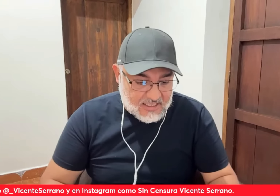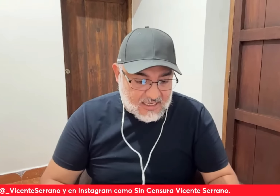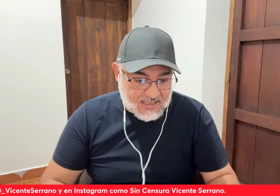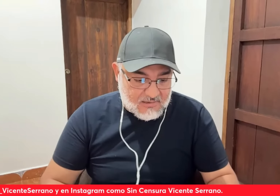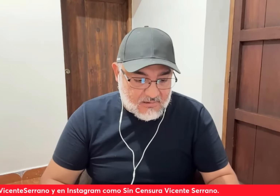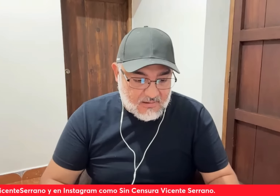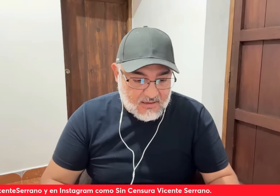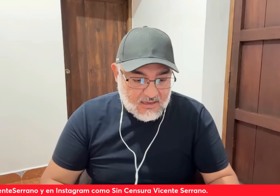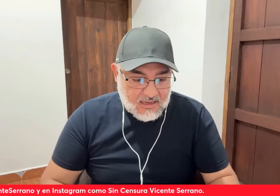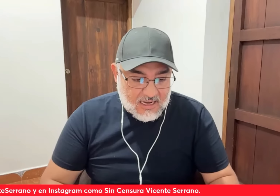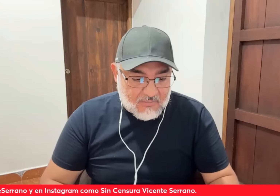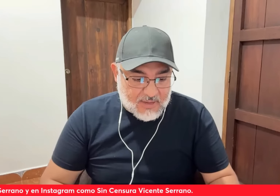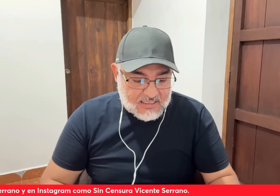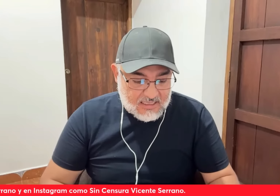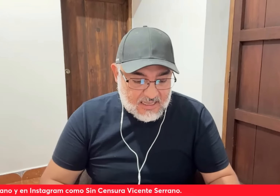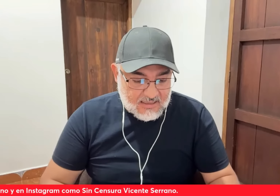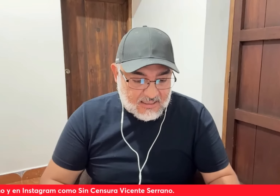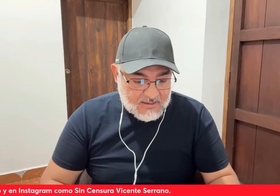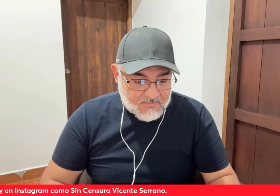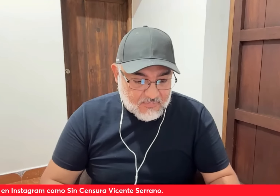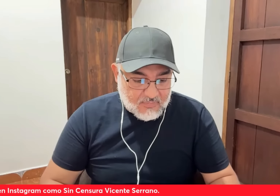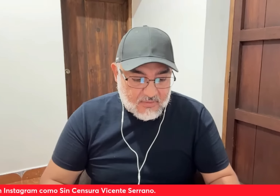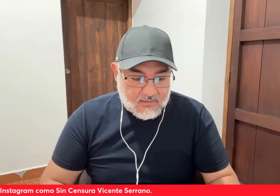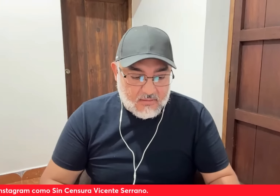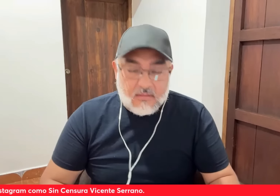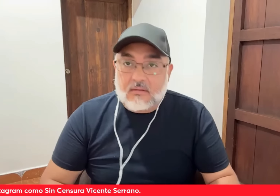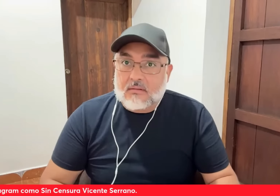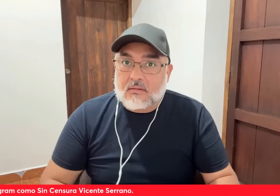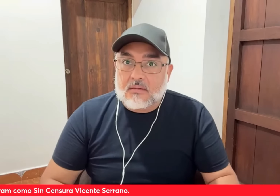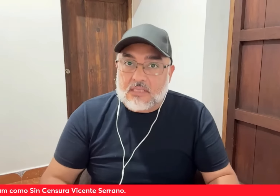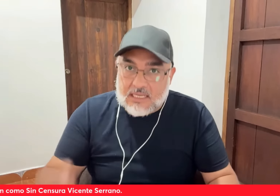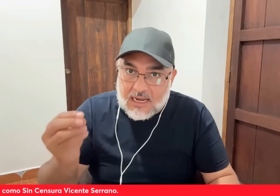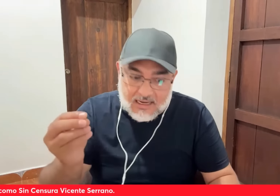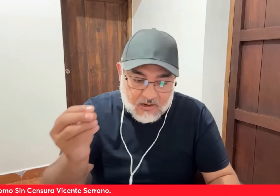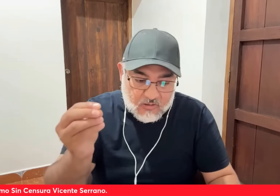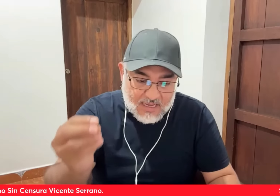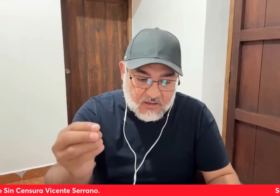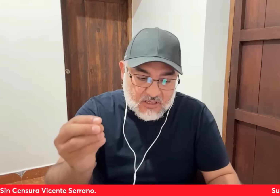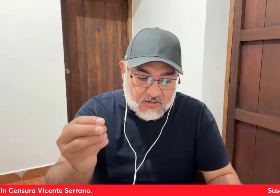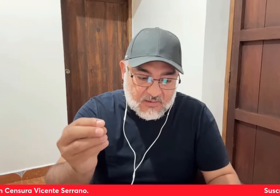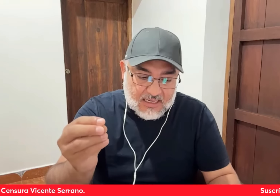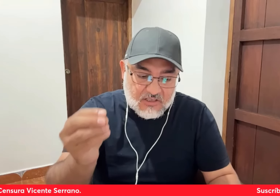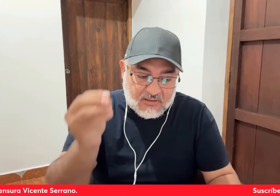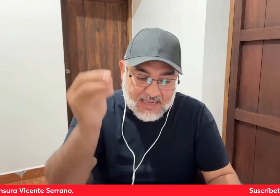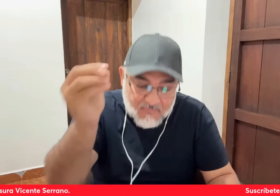víbora chillando. El presidente señala que los medios de comunicación tenían